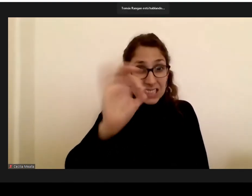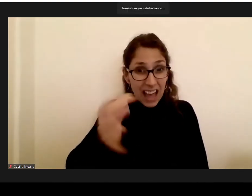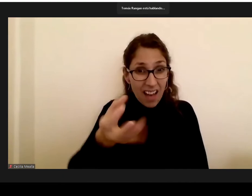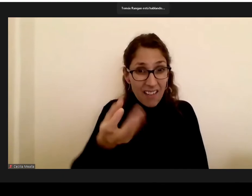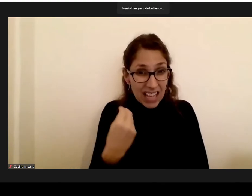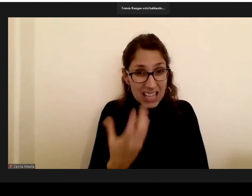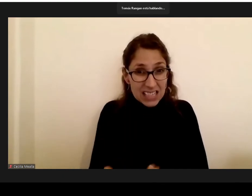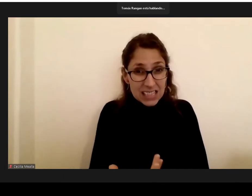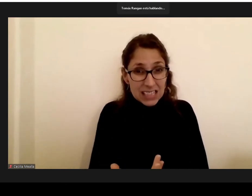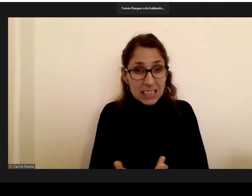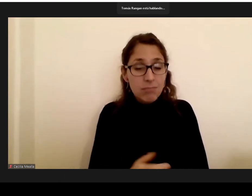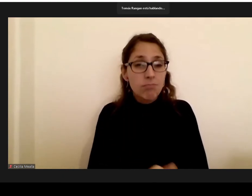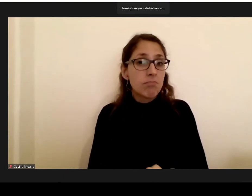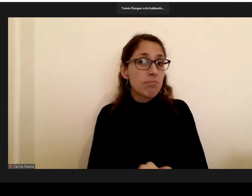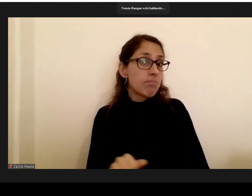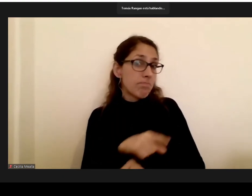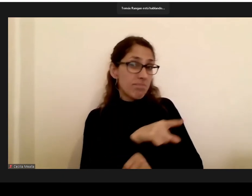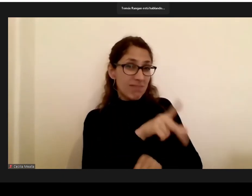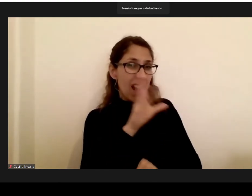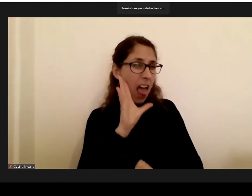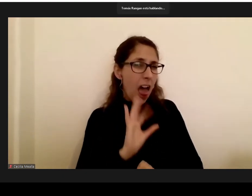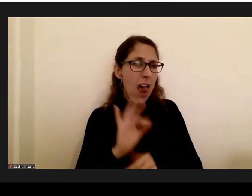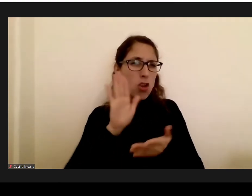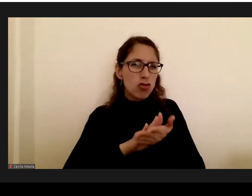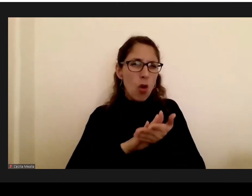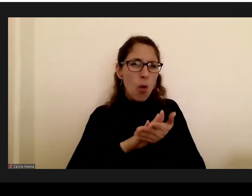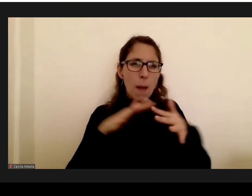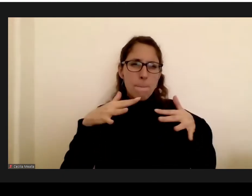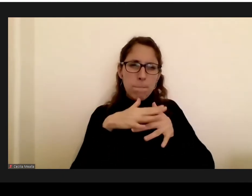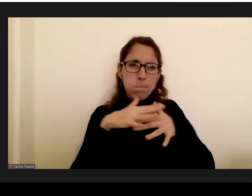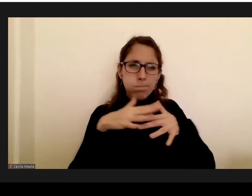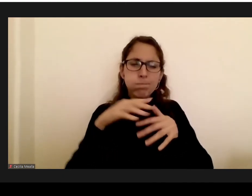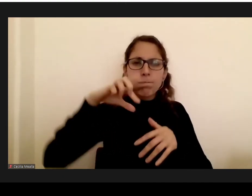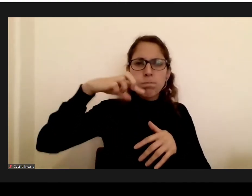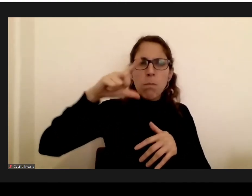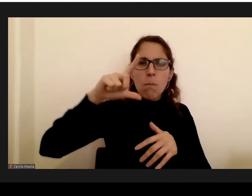No. ¿Es algo que tiene que ver con las placas de Petri? ¿Puede ser?